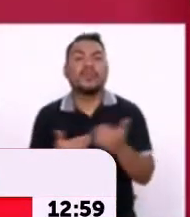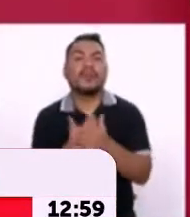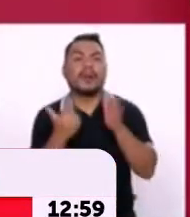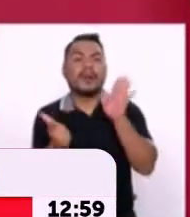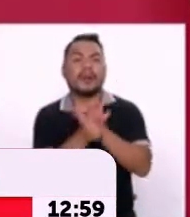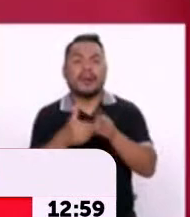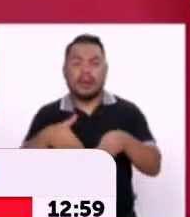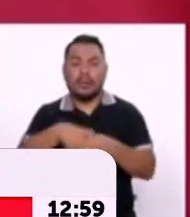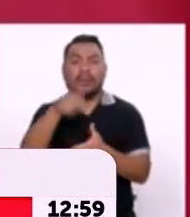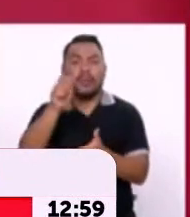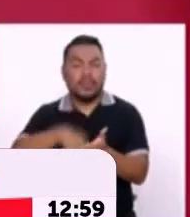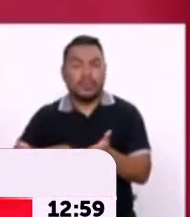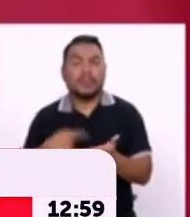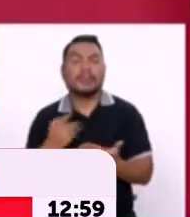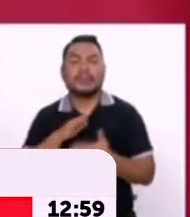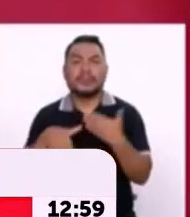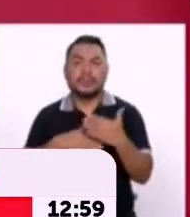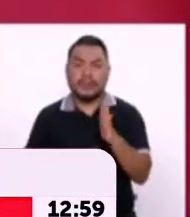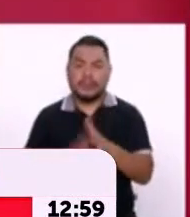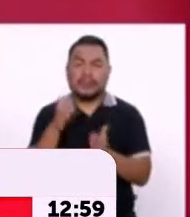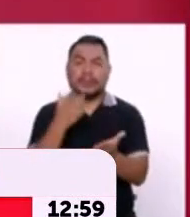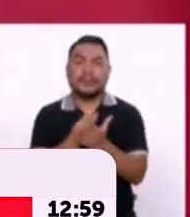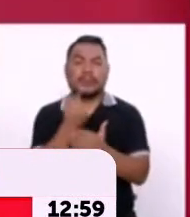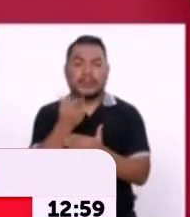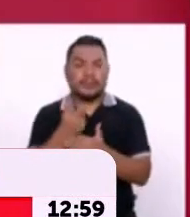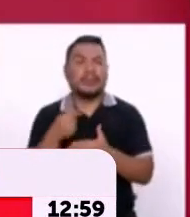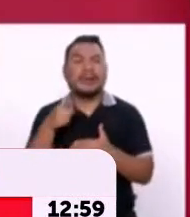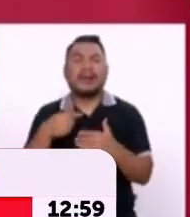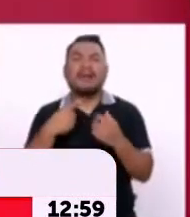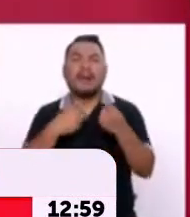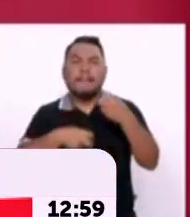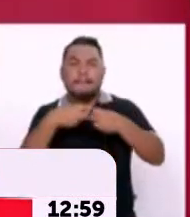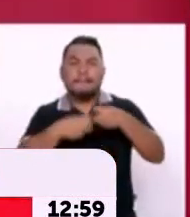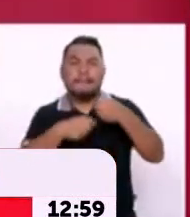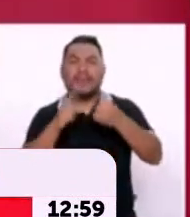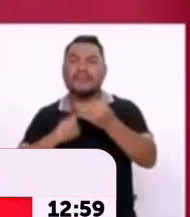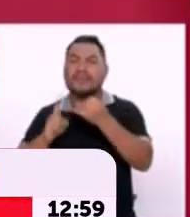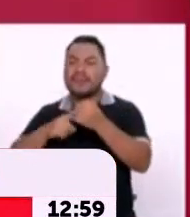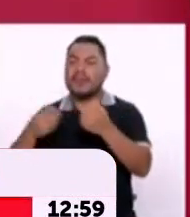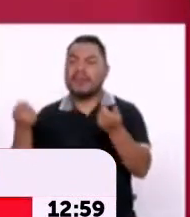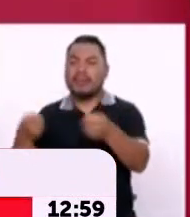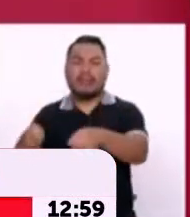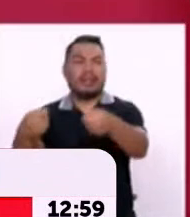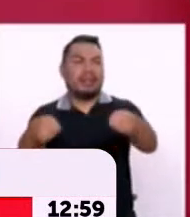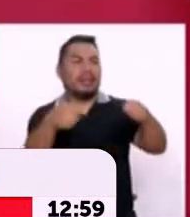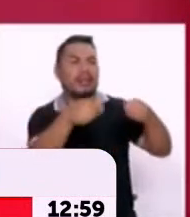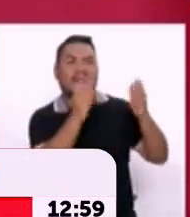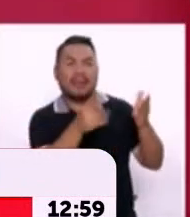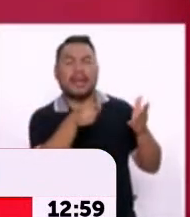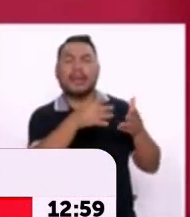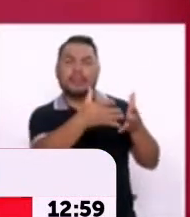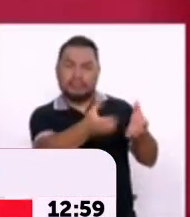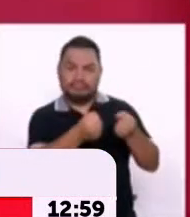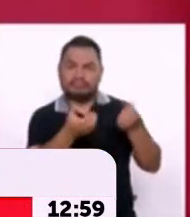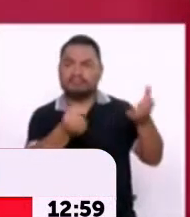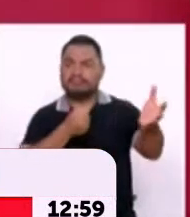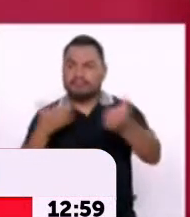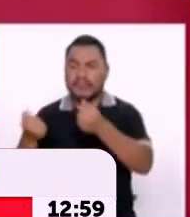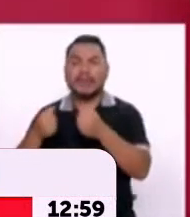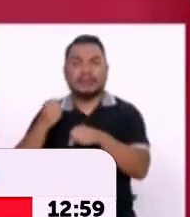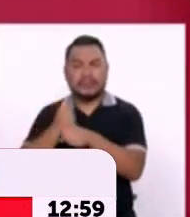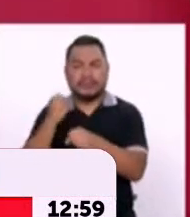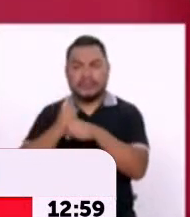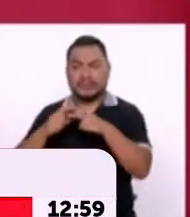nueva ley de contrataciones que dinamice la economía y destrabe los proyectos e inversiones que ya hemos empezado a